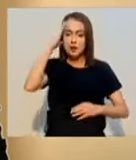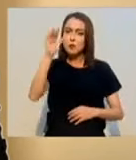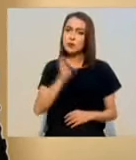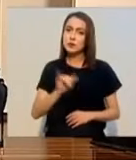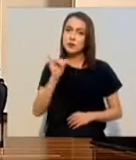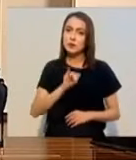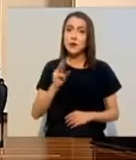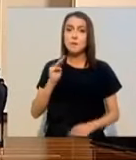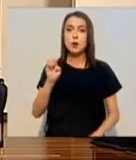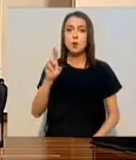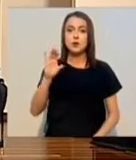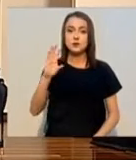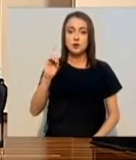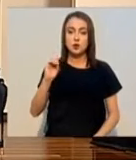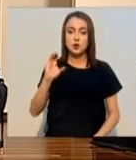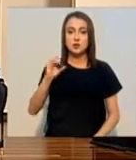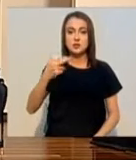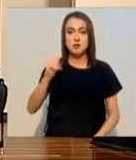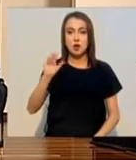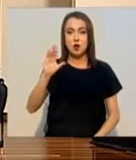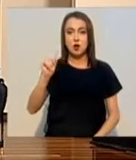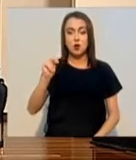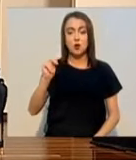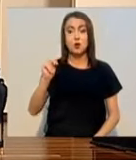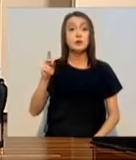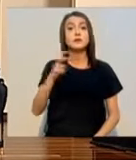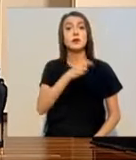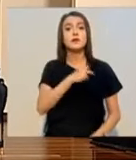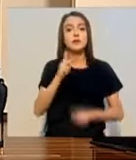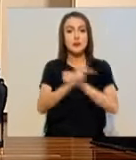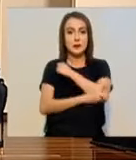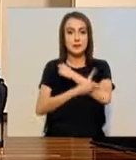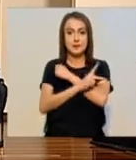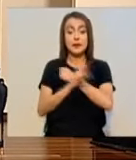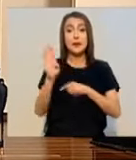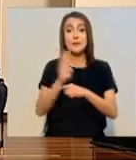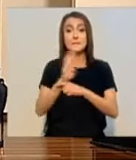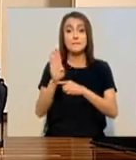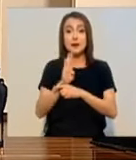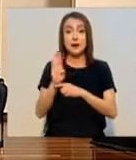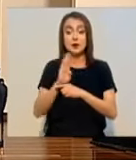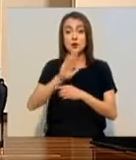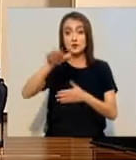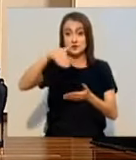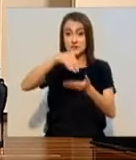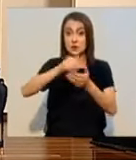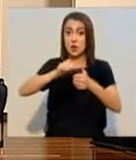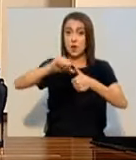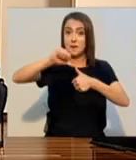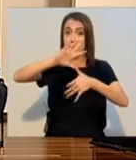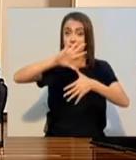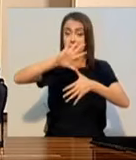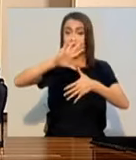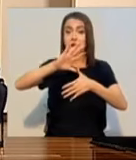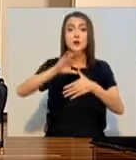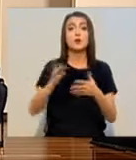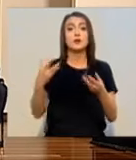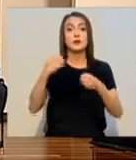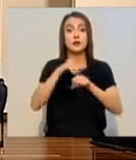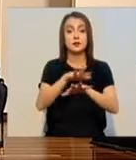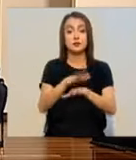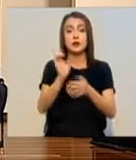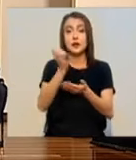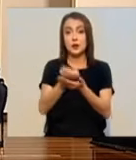Saludamos también al señor Mauricio Chacón, oficial jefe de país del Banco Centroamericano de Integración Económica, al señor Adrián